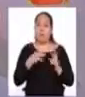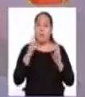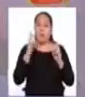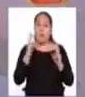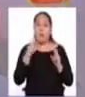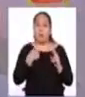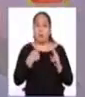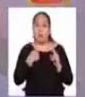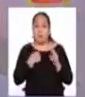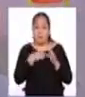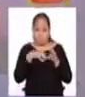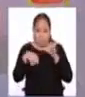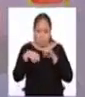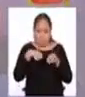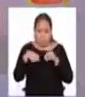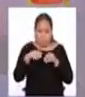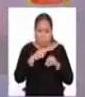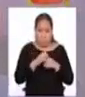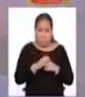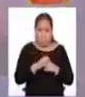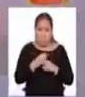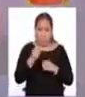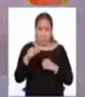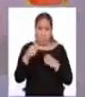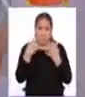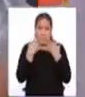no sé hacer bien.